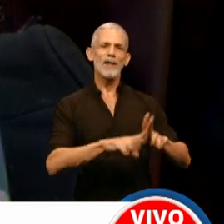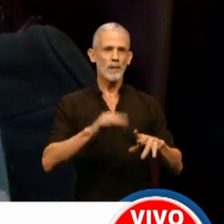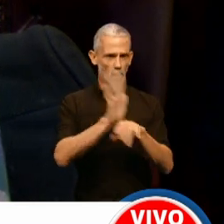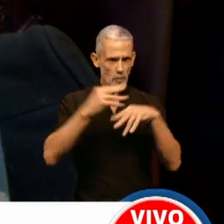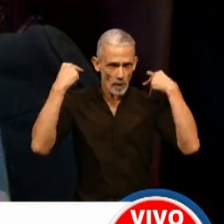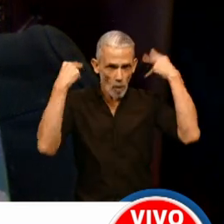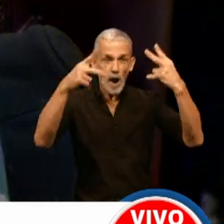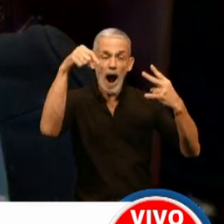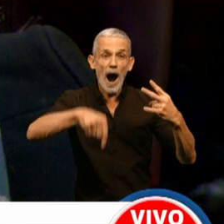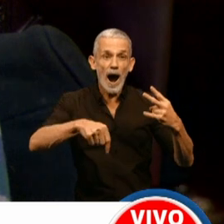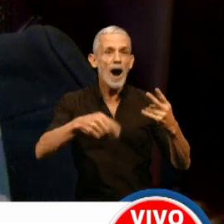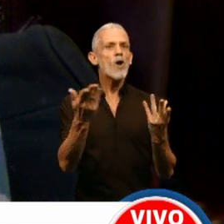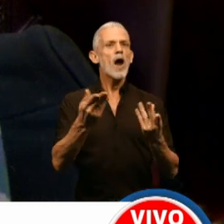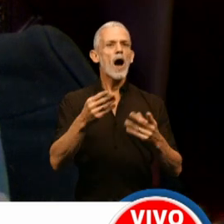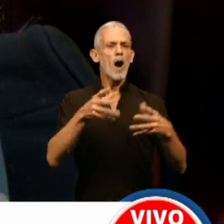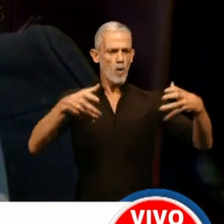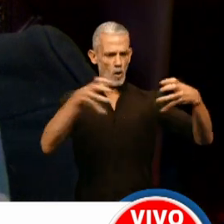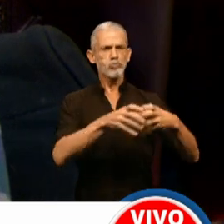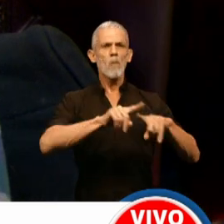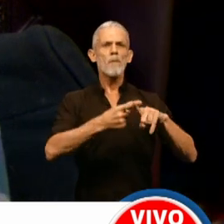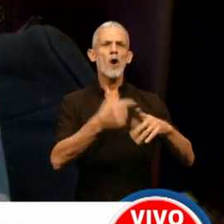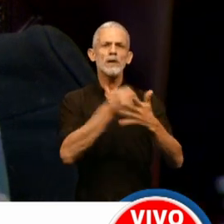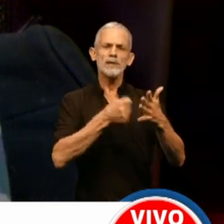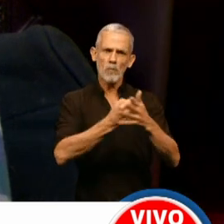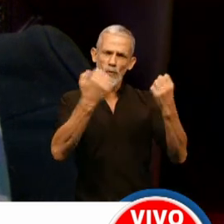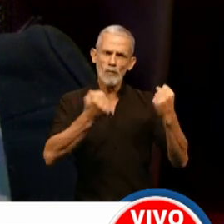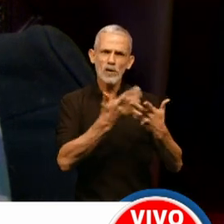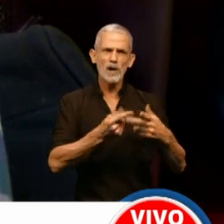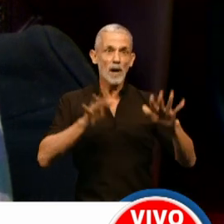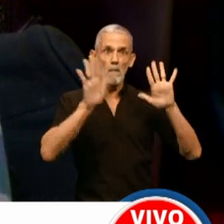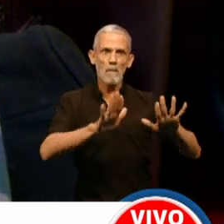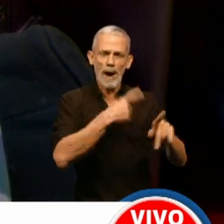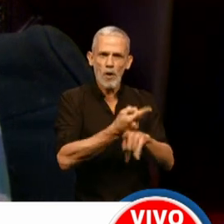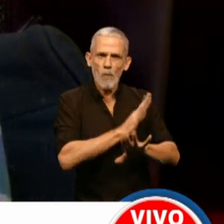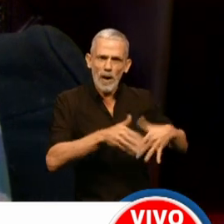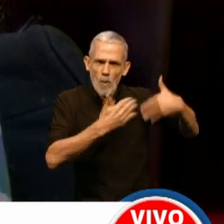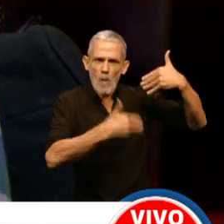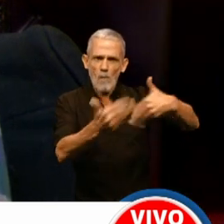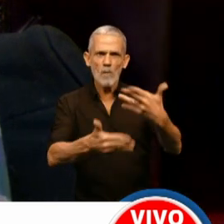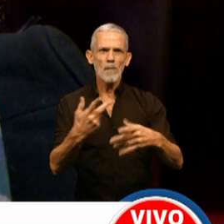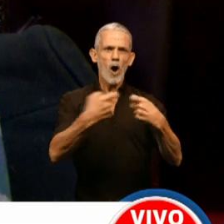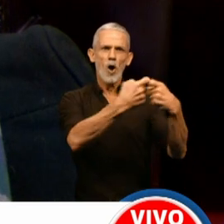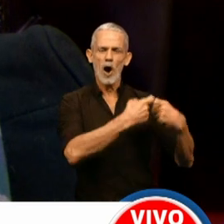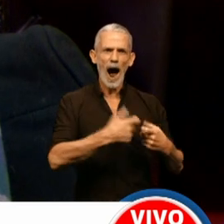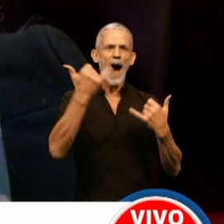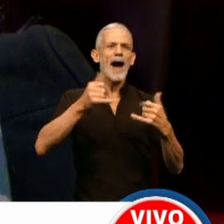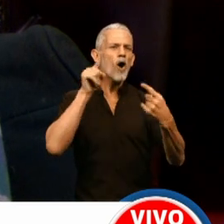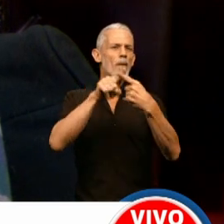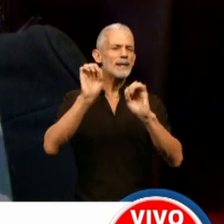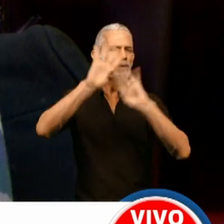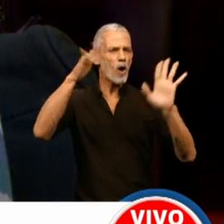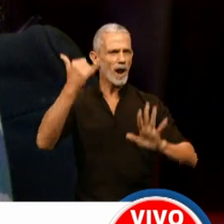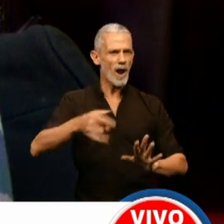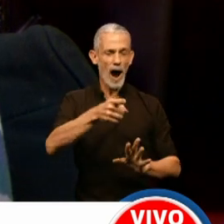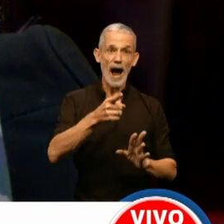hoy se convirtió en una fuerza política imposible de frenar se encuentran organizadas y con objetivos claros